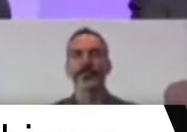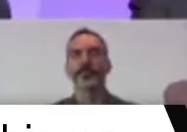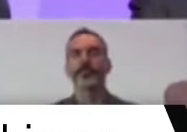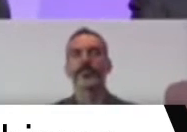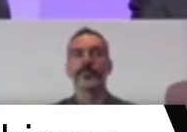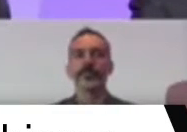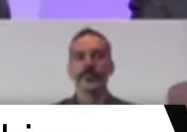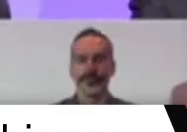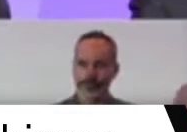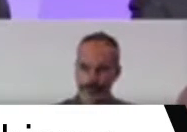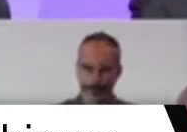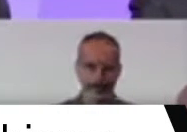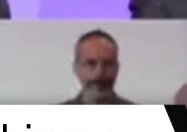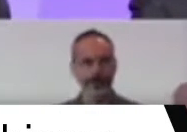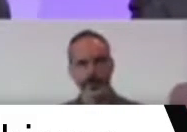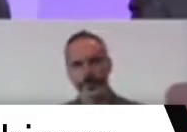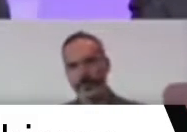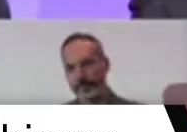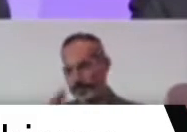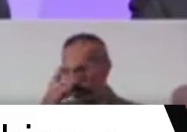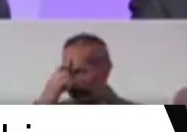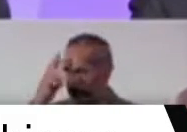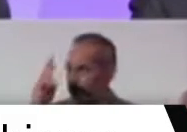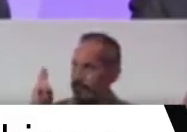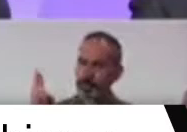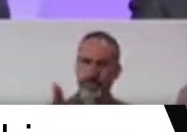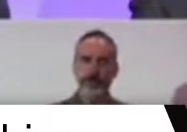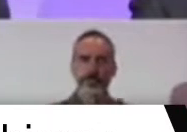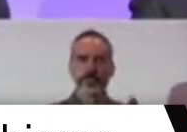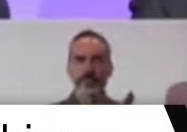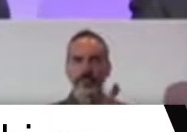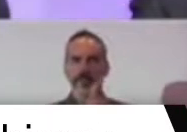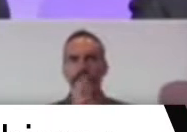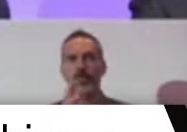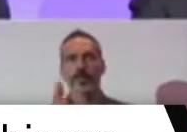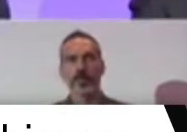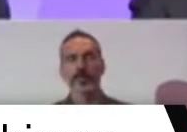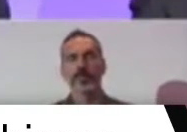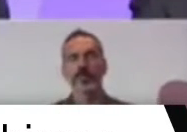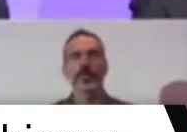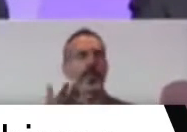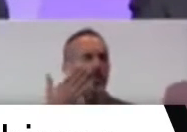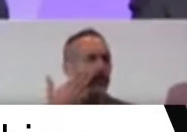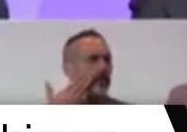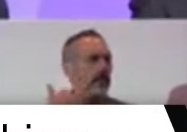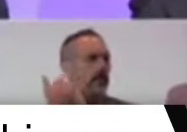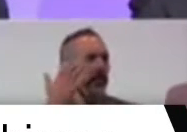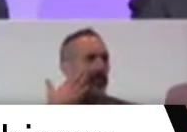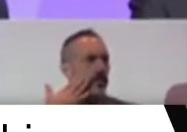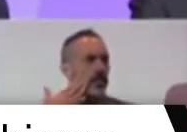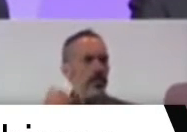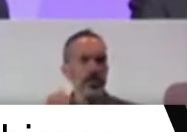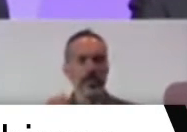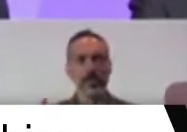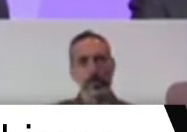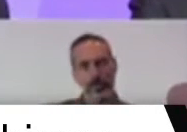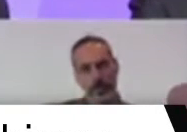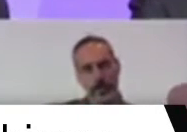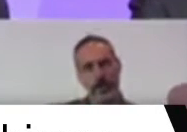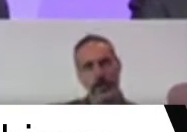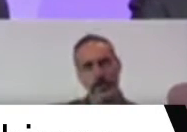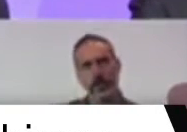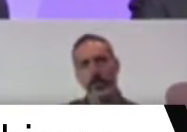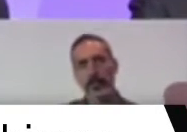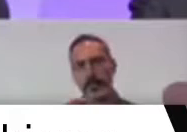Amigas y amigos, el respeto y la cordialidad entre los gobiernos